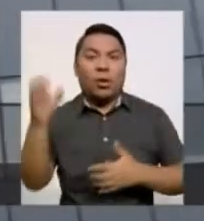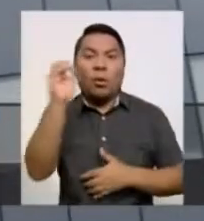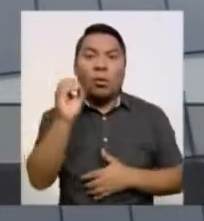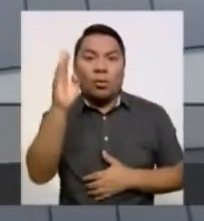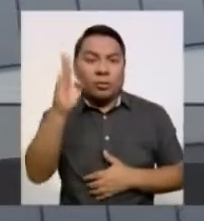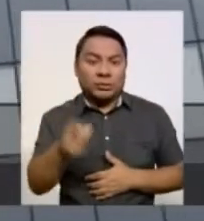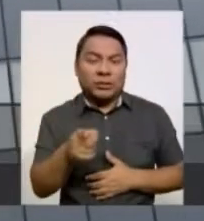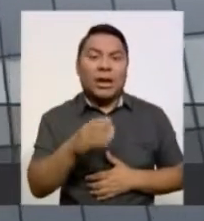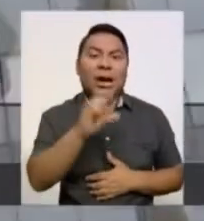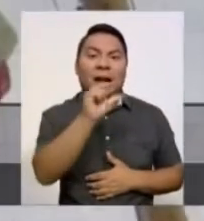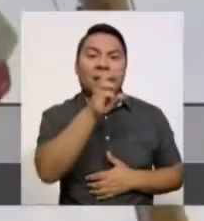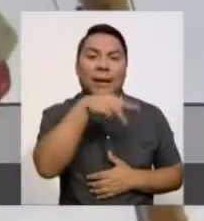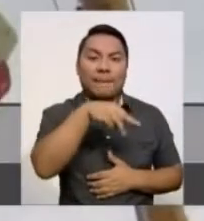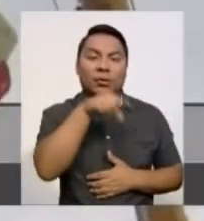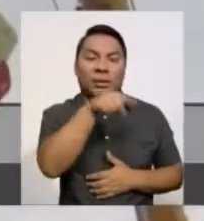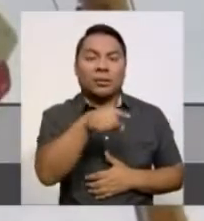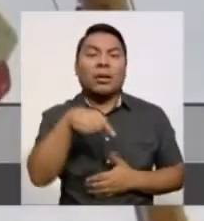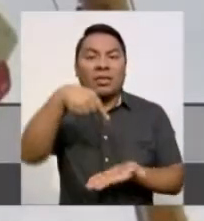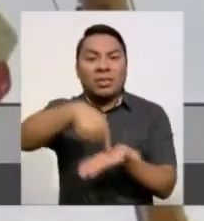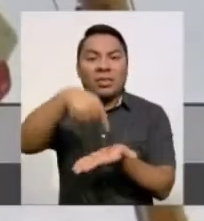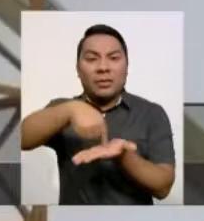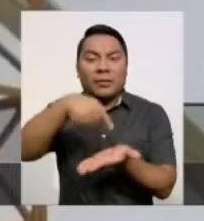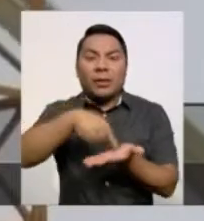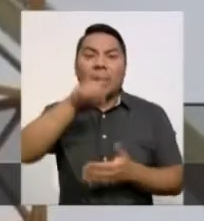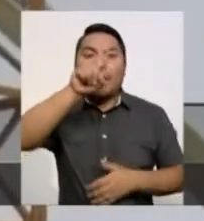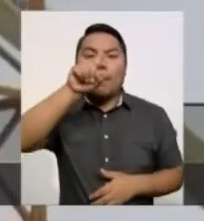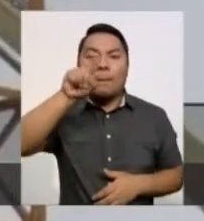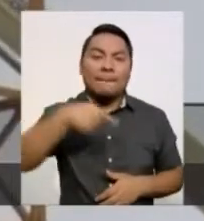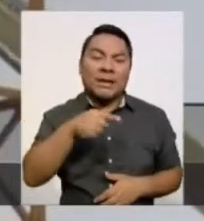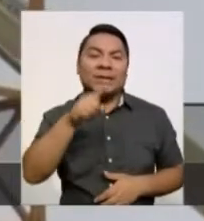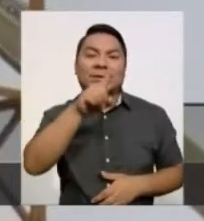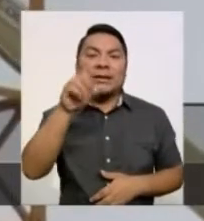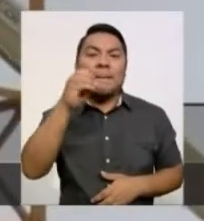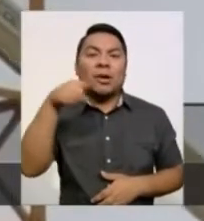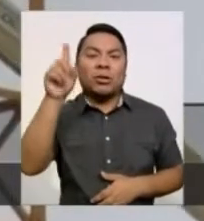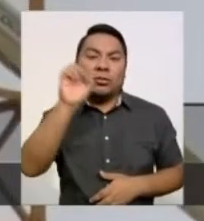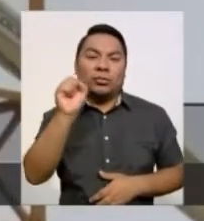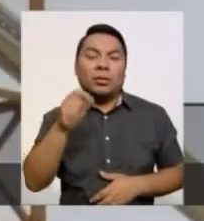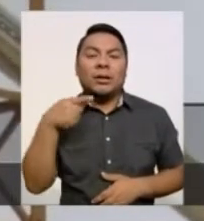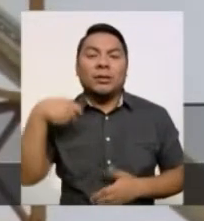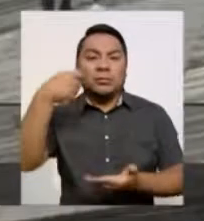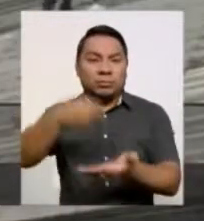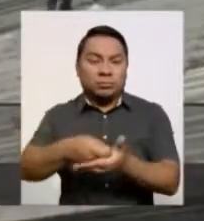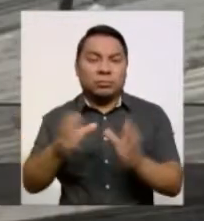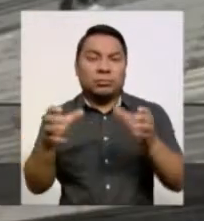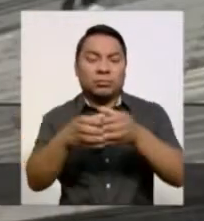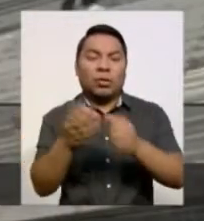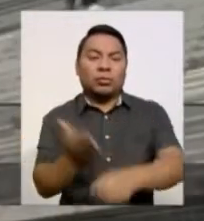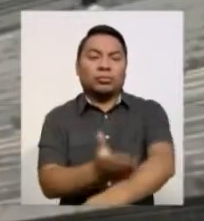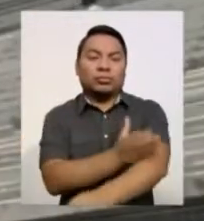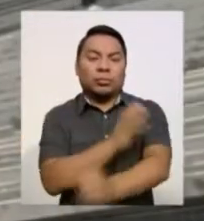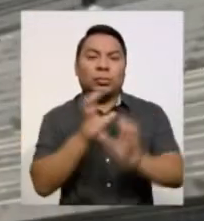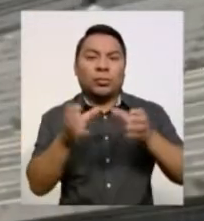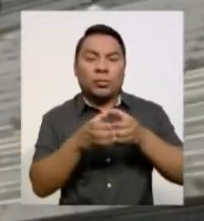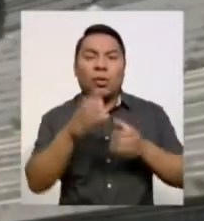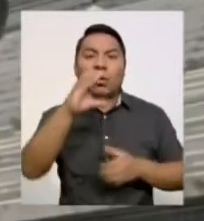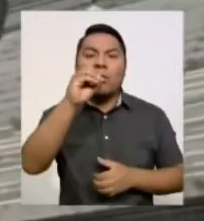y Montero presentan deudas por 1.100 millones de soles a la Corporación Financiera de Desarrollo, COFIDE.